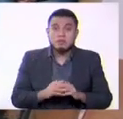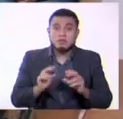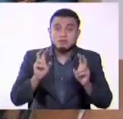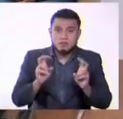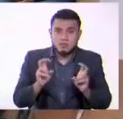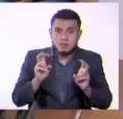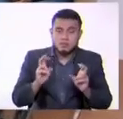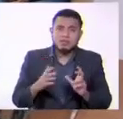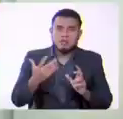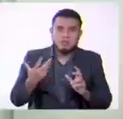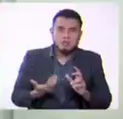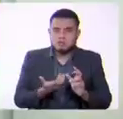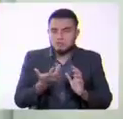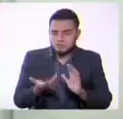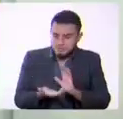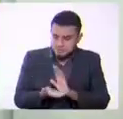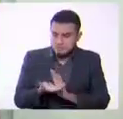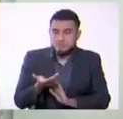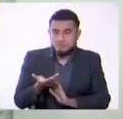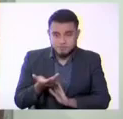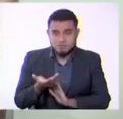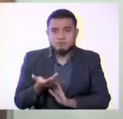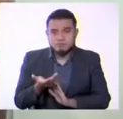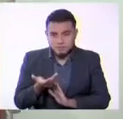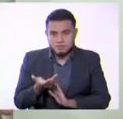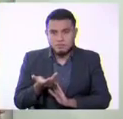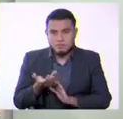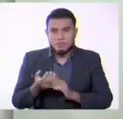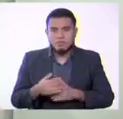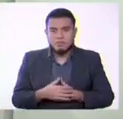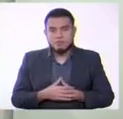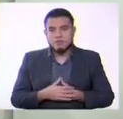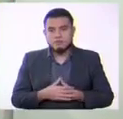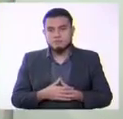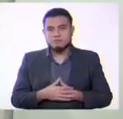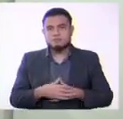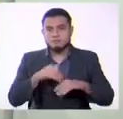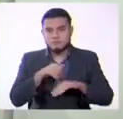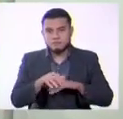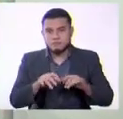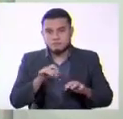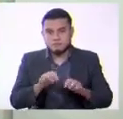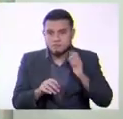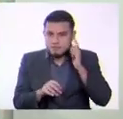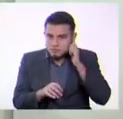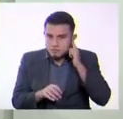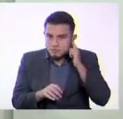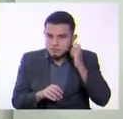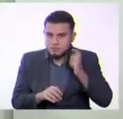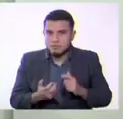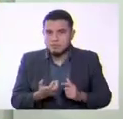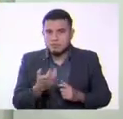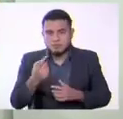que nosotros estamos abordando y también nos hacen llegar sus mensajes. Y es precisamente a continuación que vamos a ver, Candy, un poco de